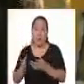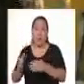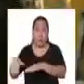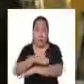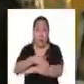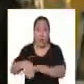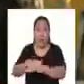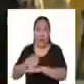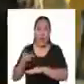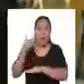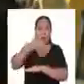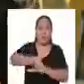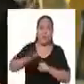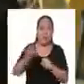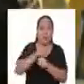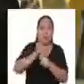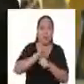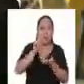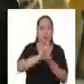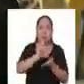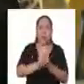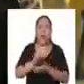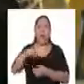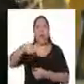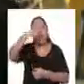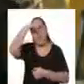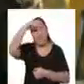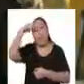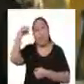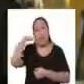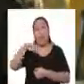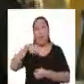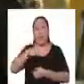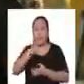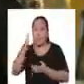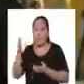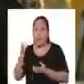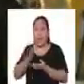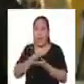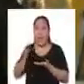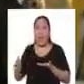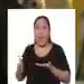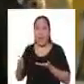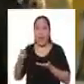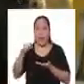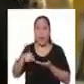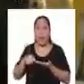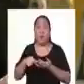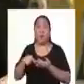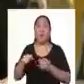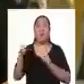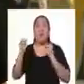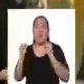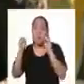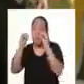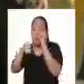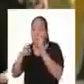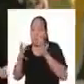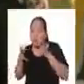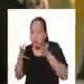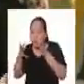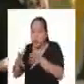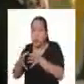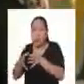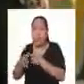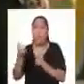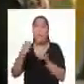de 1994, aquí, en el portal de Botoneros, que está al lado de la Plaza Mayor, se concentraban los vendedores